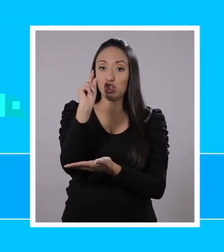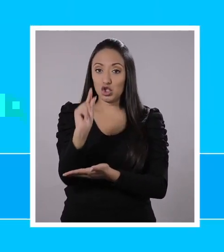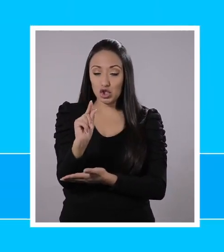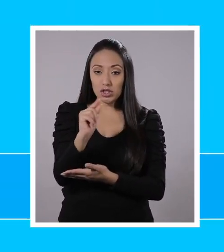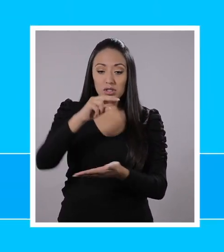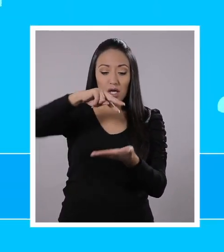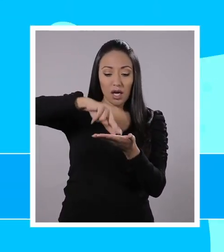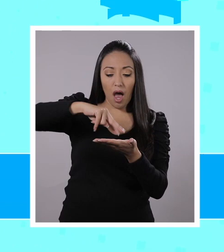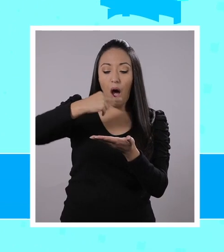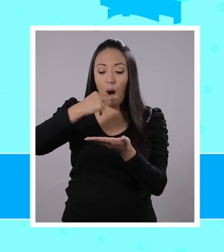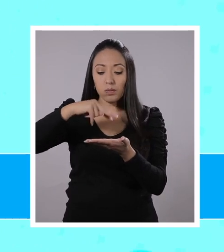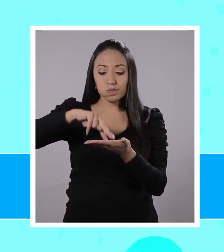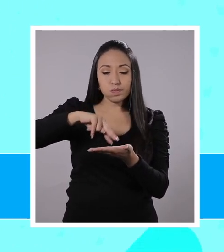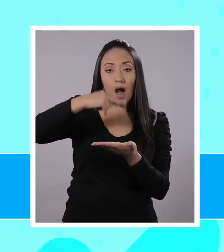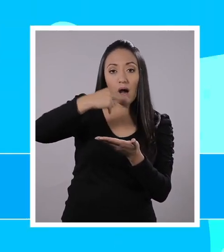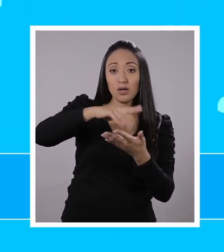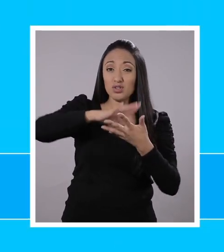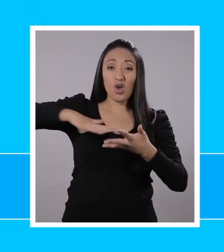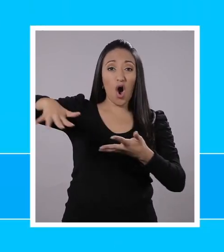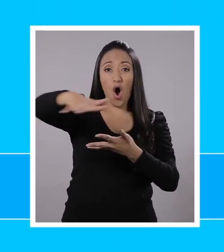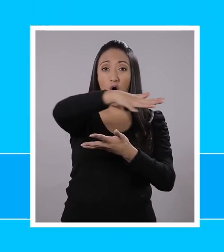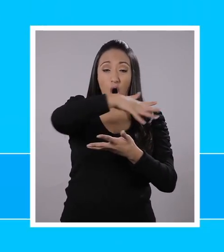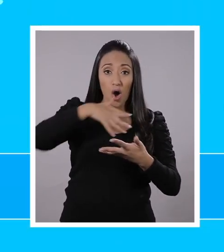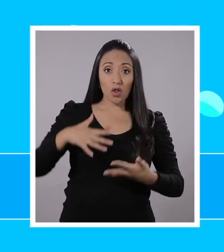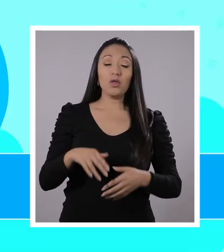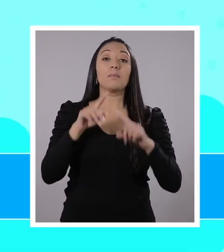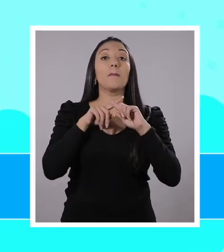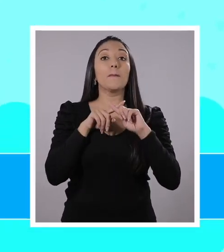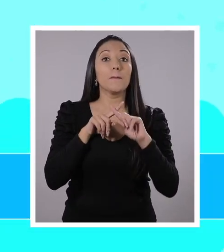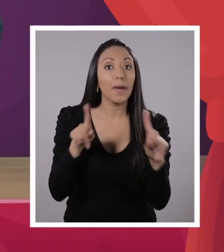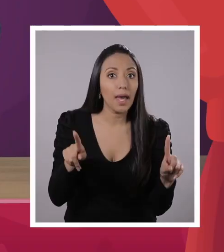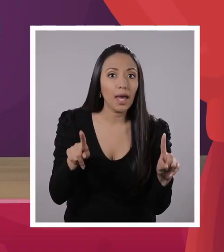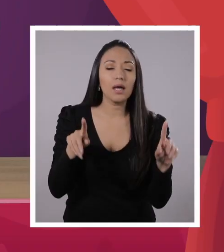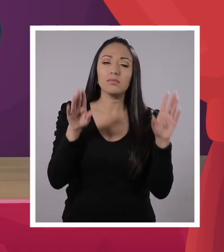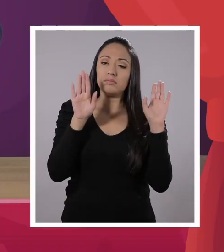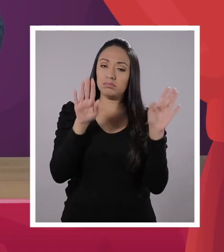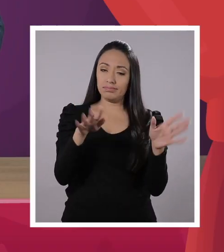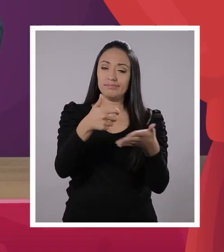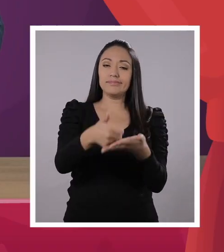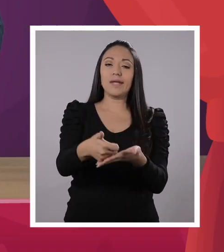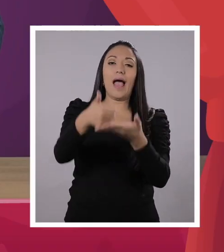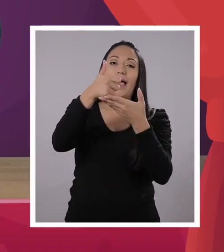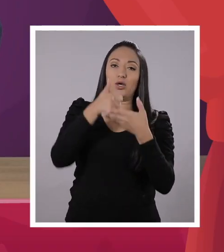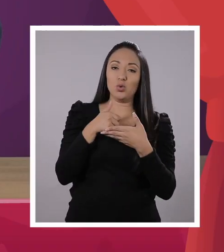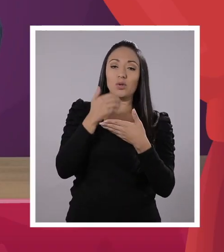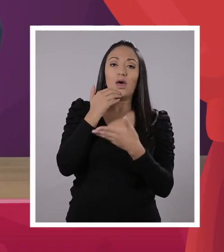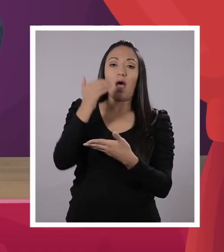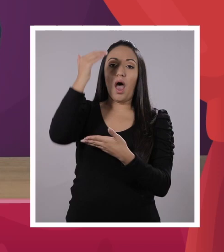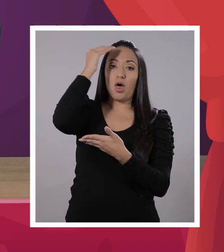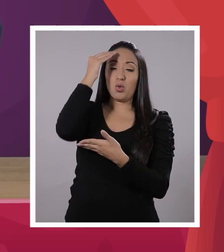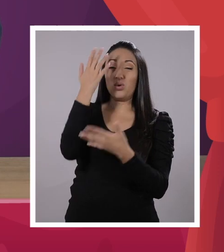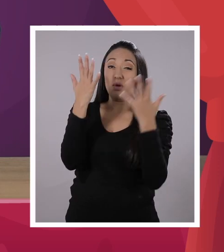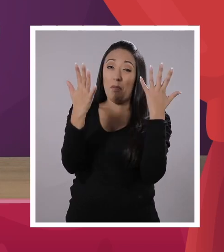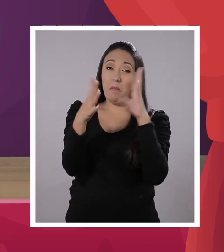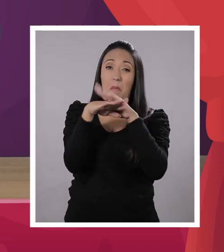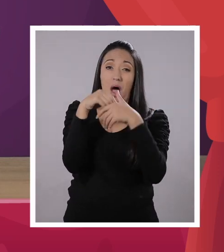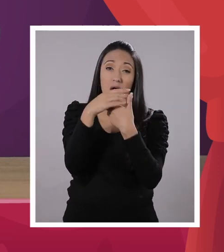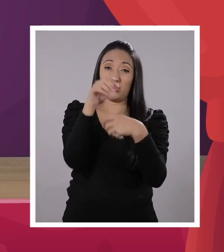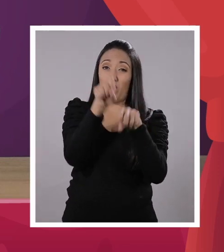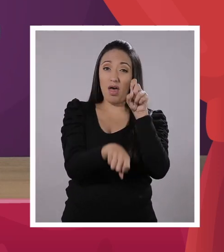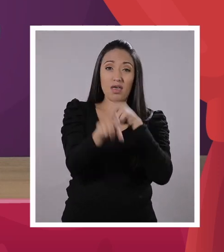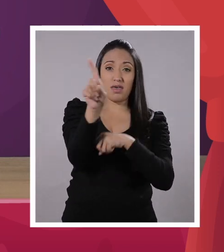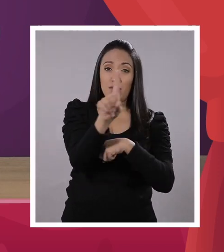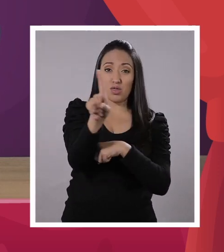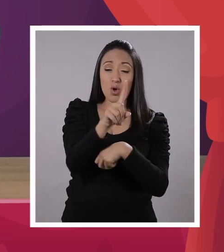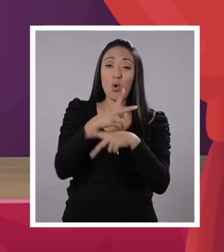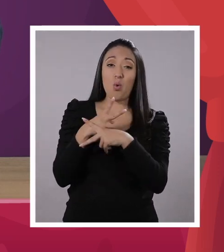unos tenedores y unos cubiertos en general. Pero eso sí, vamos a pedir ayuda a un adulto para no